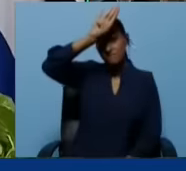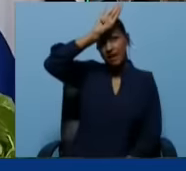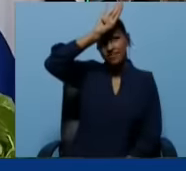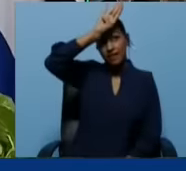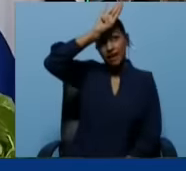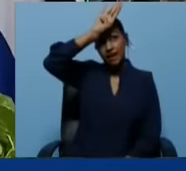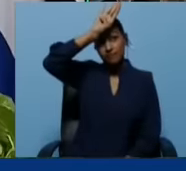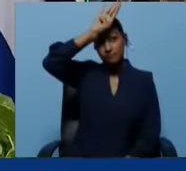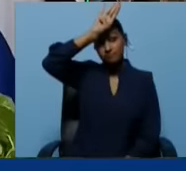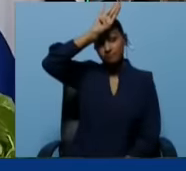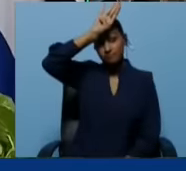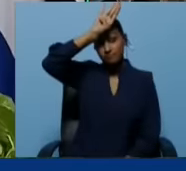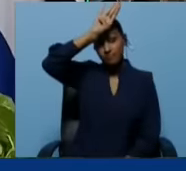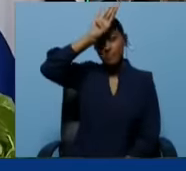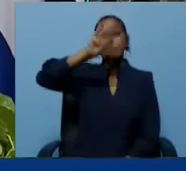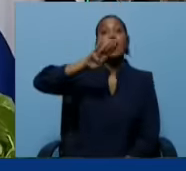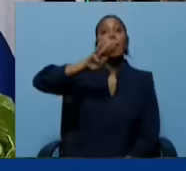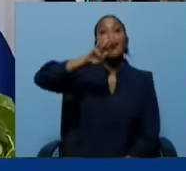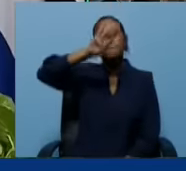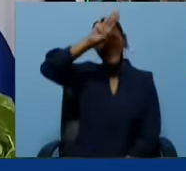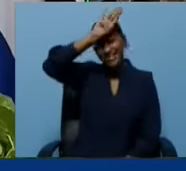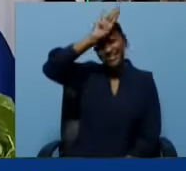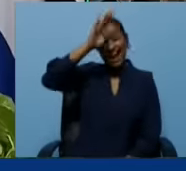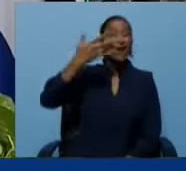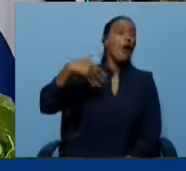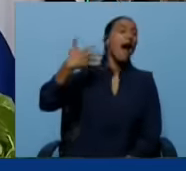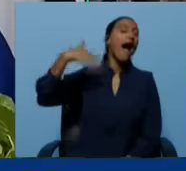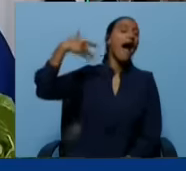El Vaticano. El Vaticano fue cómplice